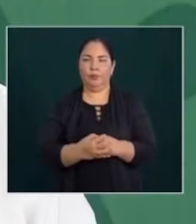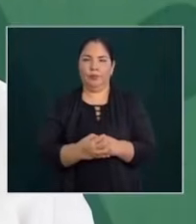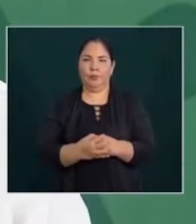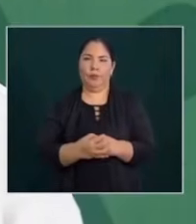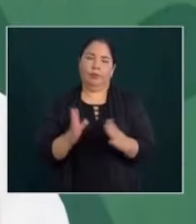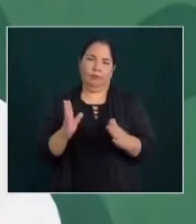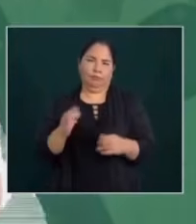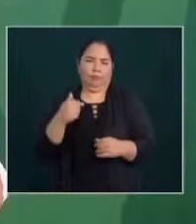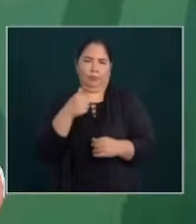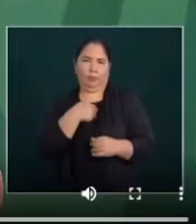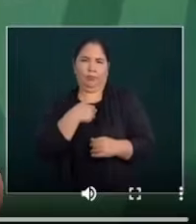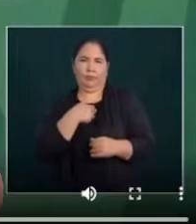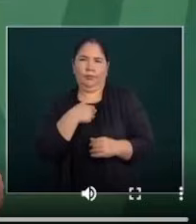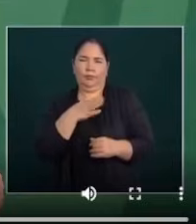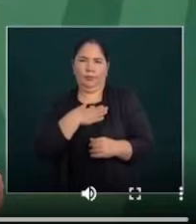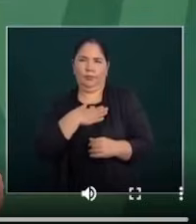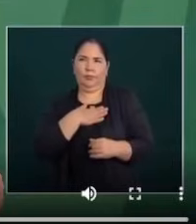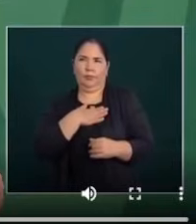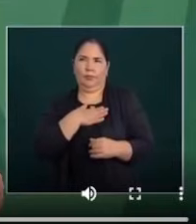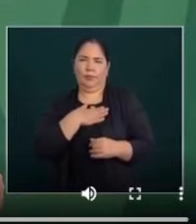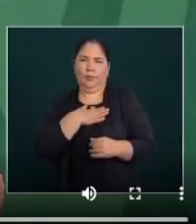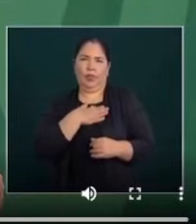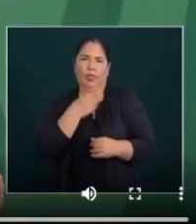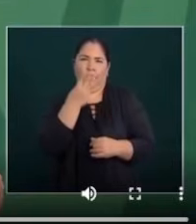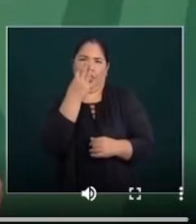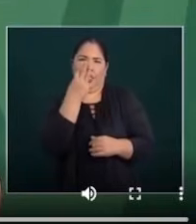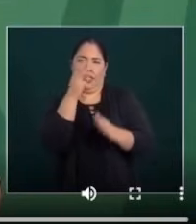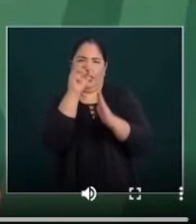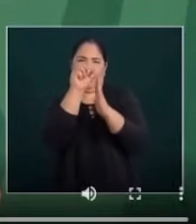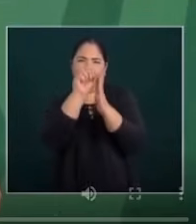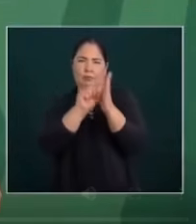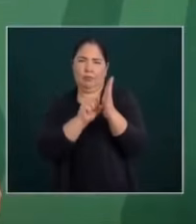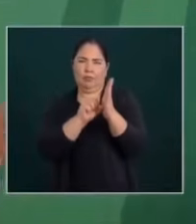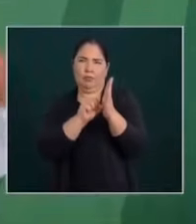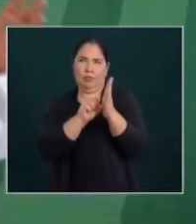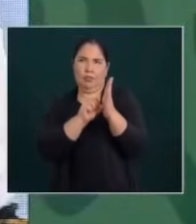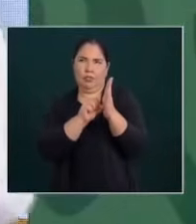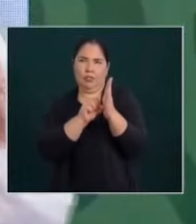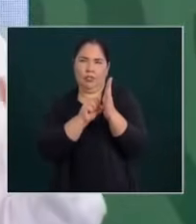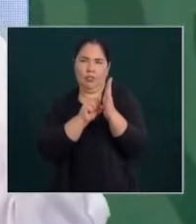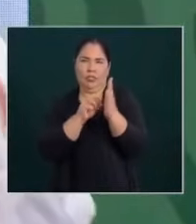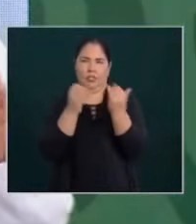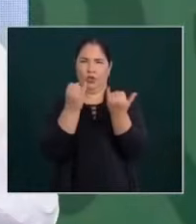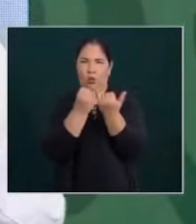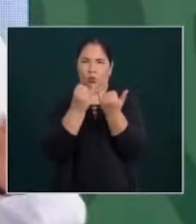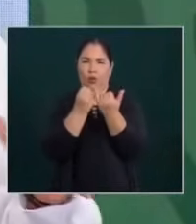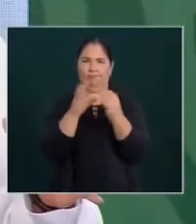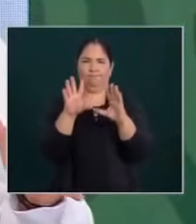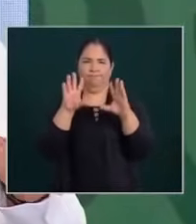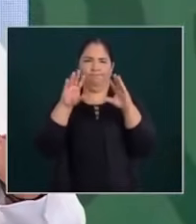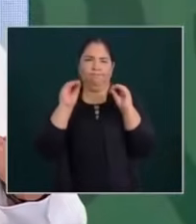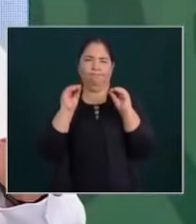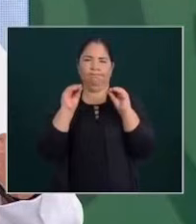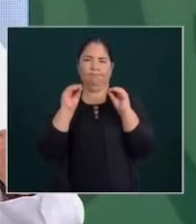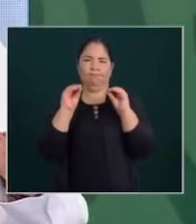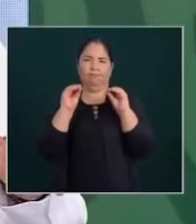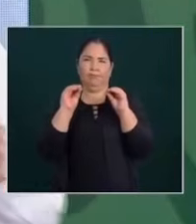y voy a estar tres meses también en vida